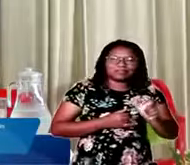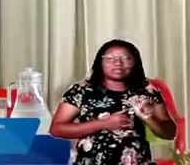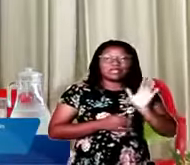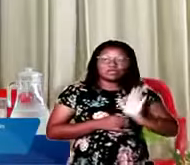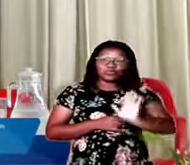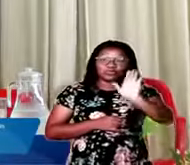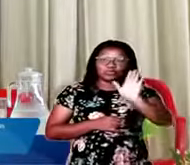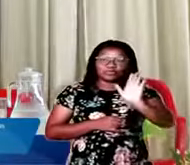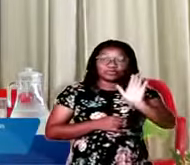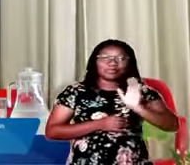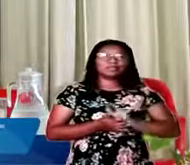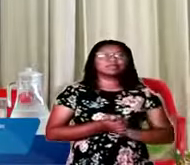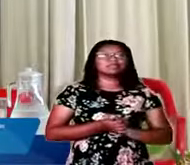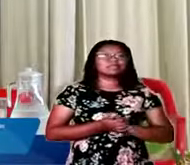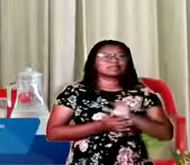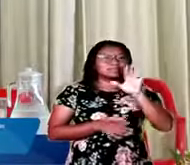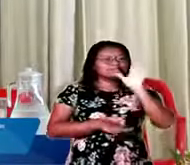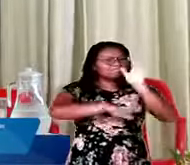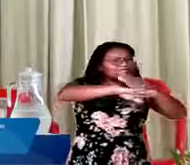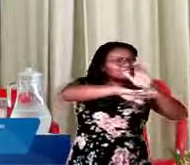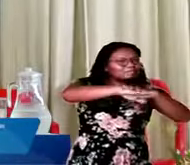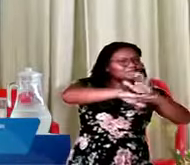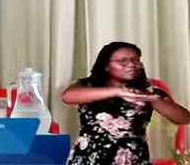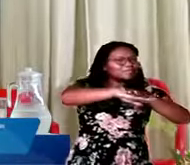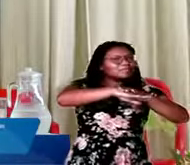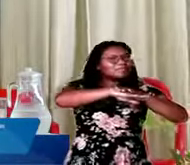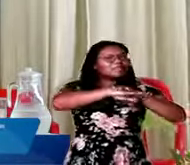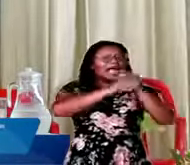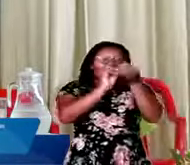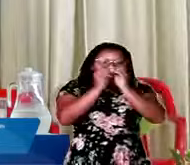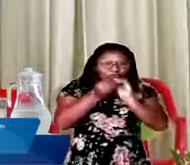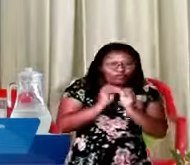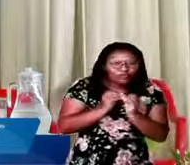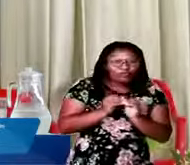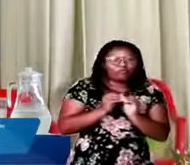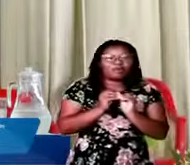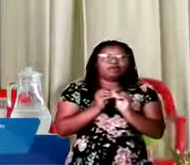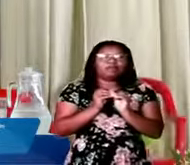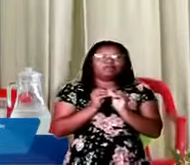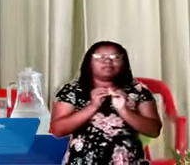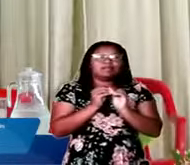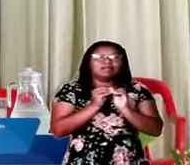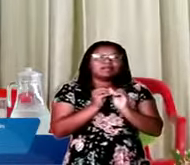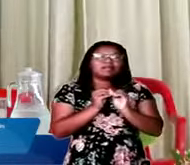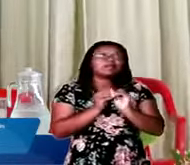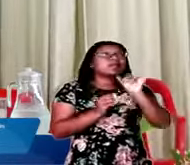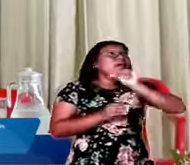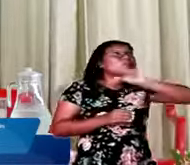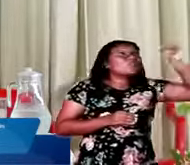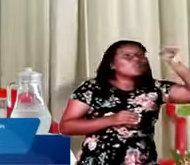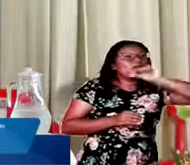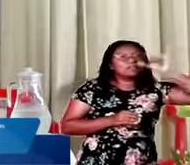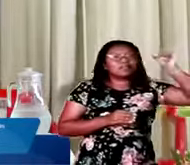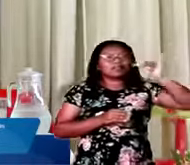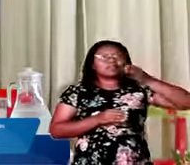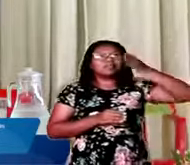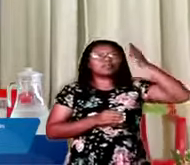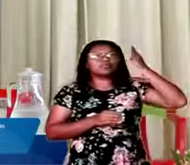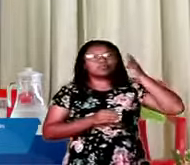usted es llamado a reconstruir la imagen de Dios en su prójimo. Así que antes de ver